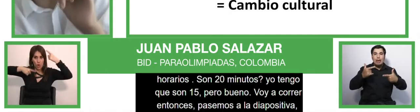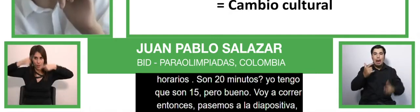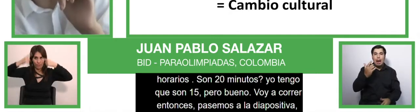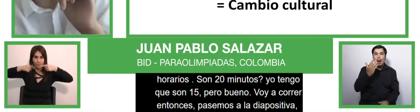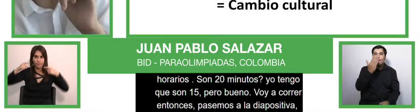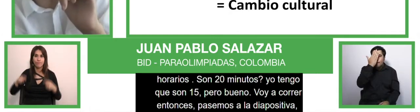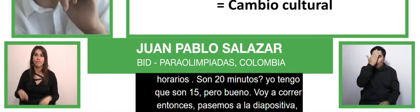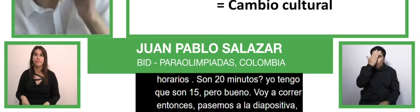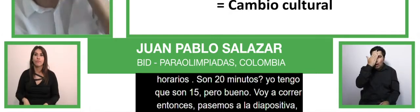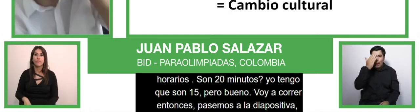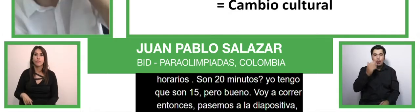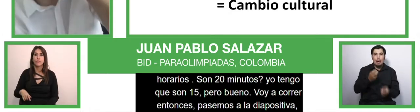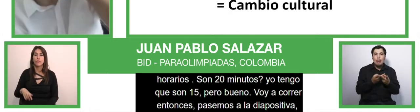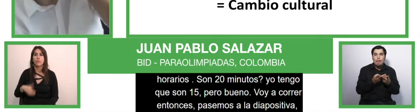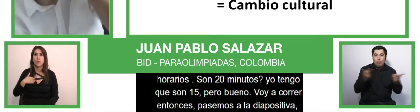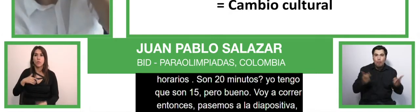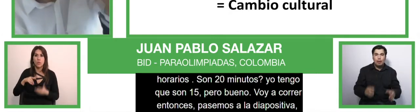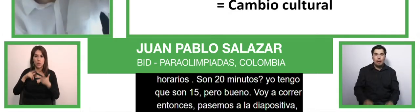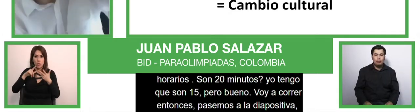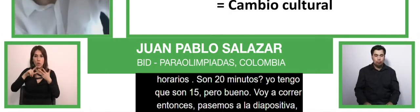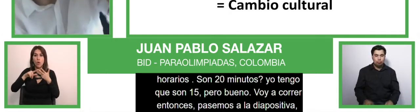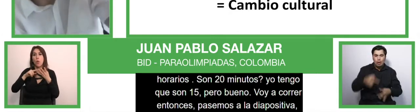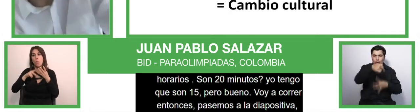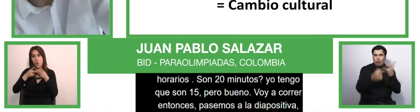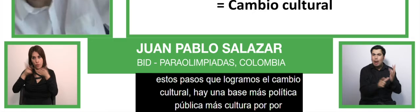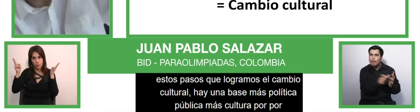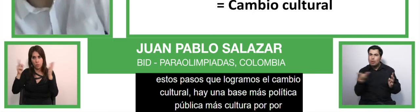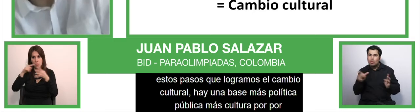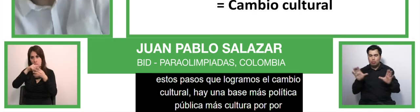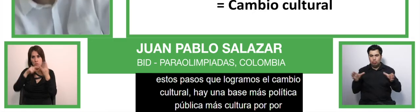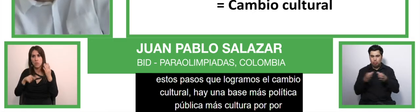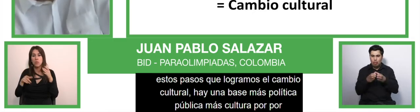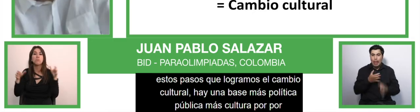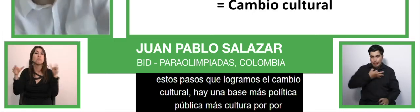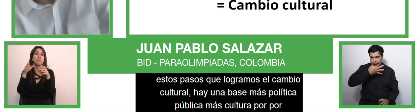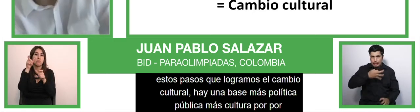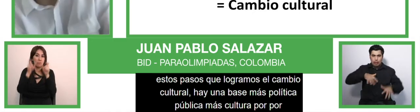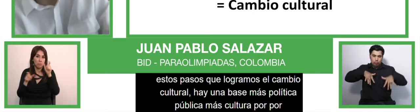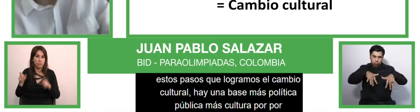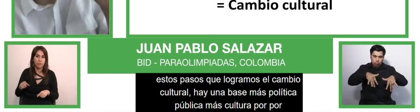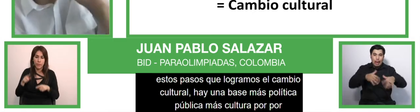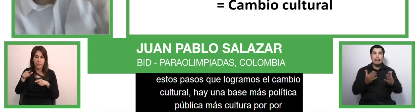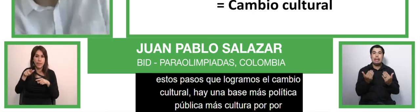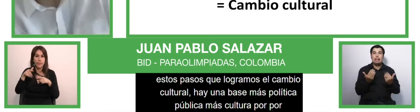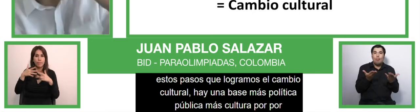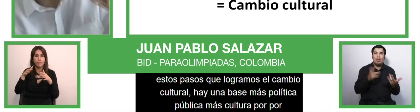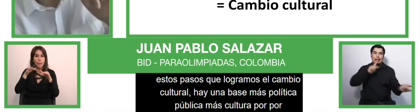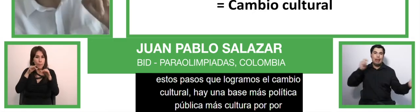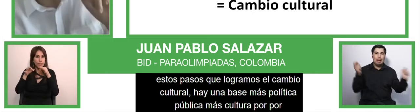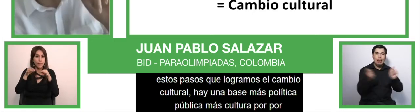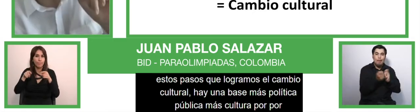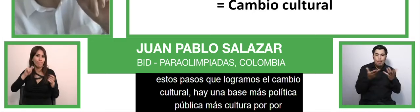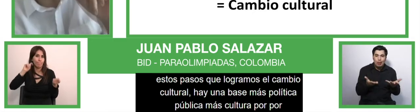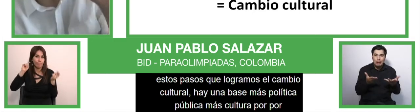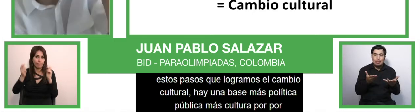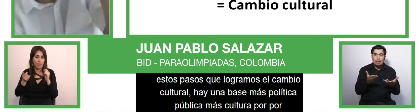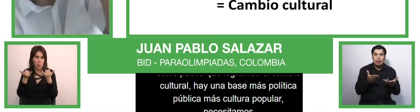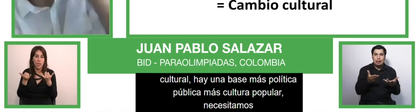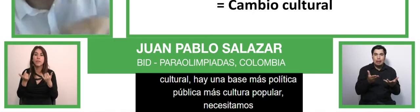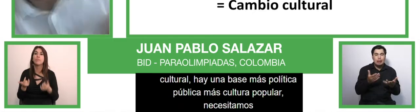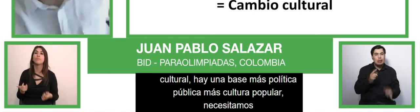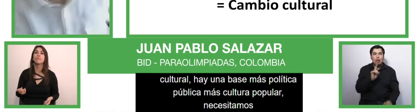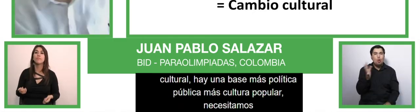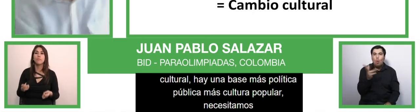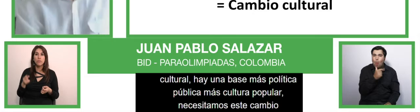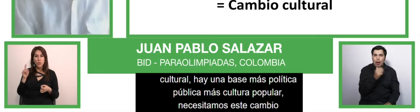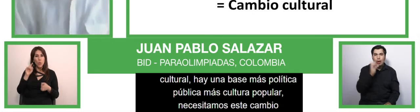mismas personas del colectivo social diciendo, necesitamos este cambio. Pero ese cambio deja de ser la opinión de un colectivo social cuando